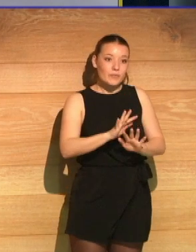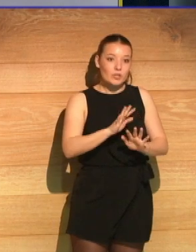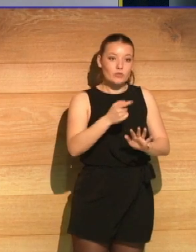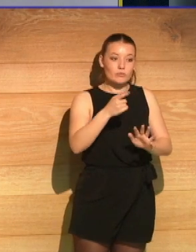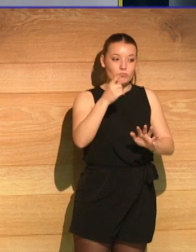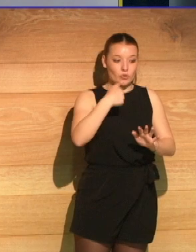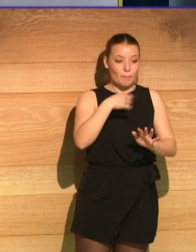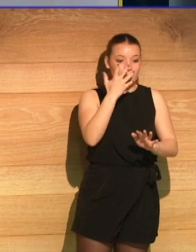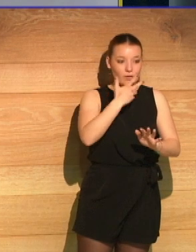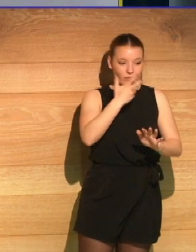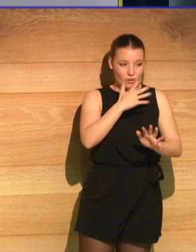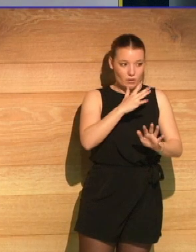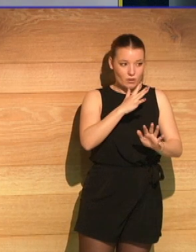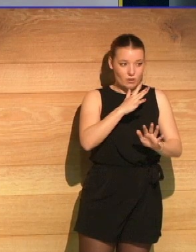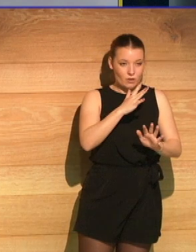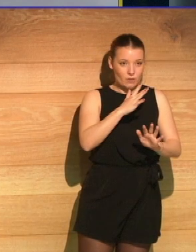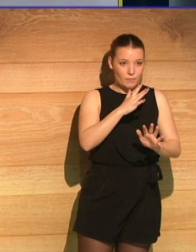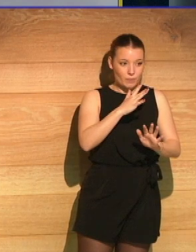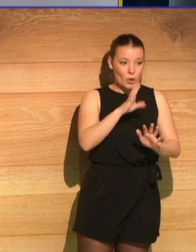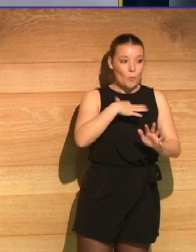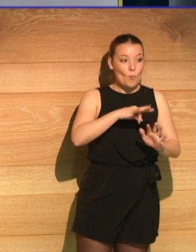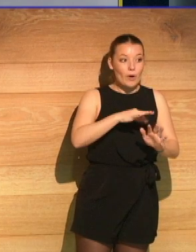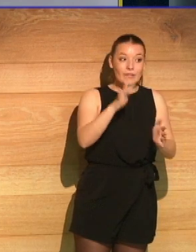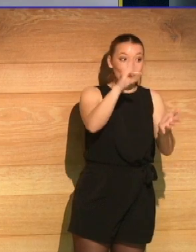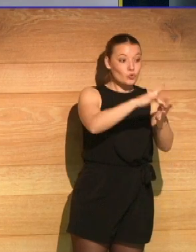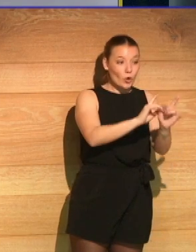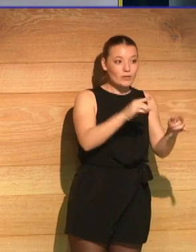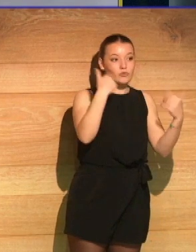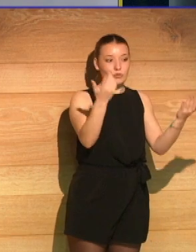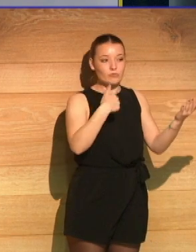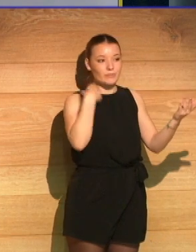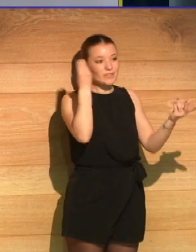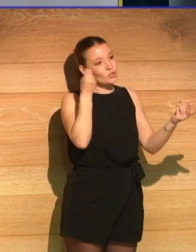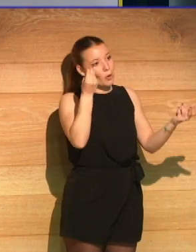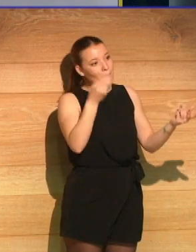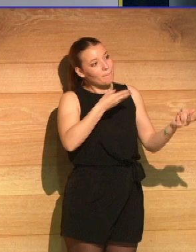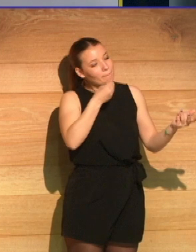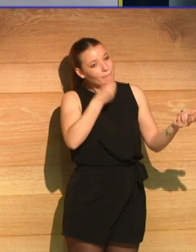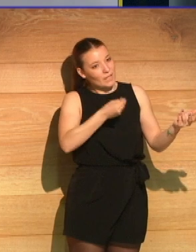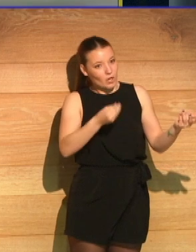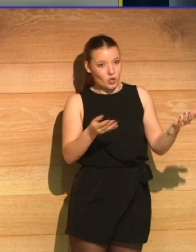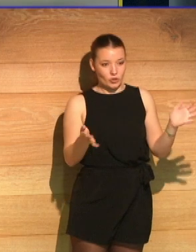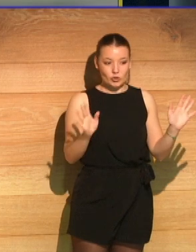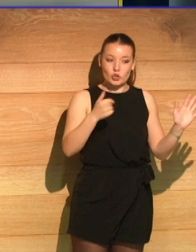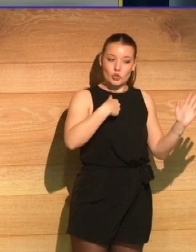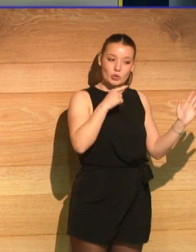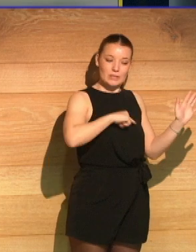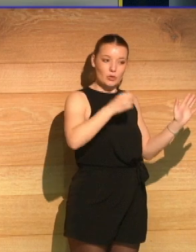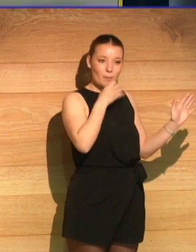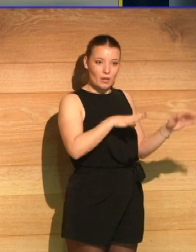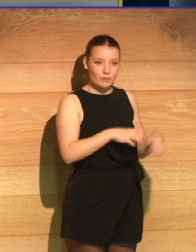también prefiero pensar que quizás eso no suceda, con lo cual me quedo ahí. Y en tu caso, José